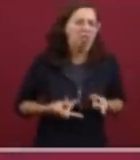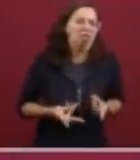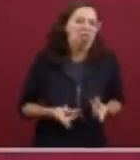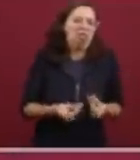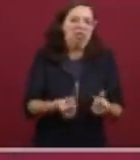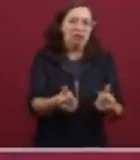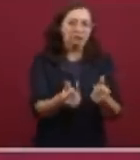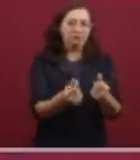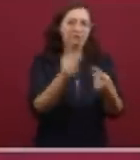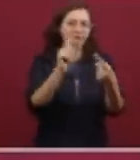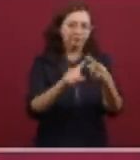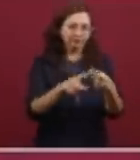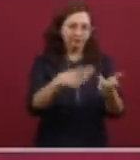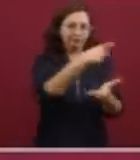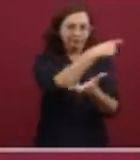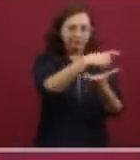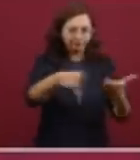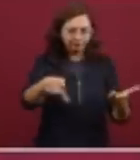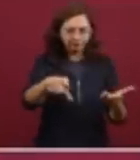la compra,